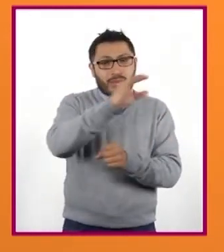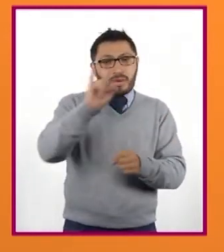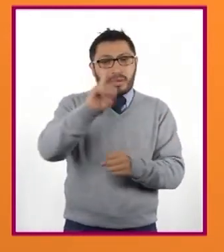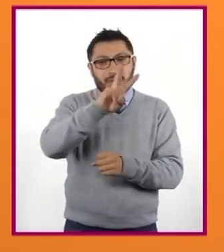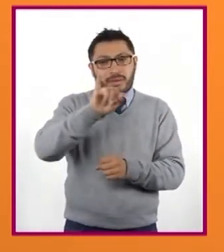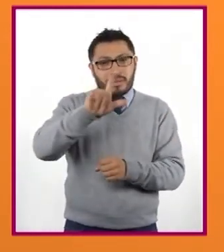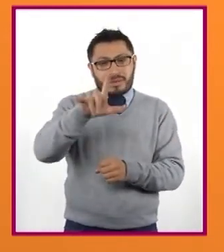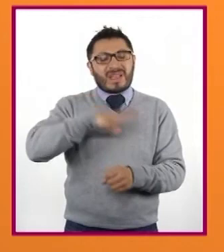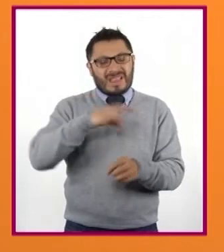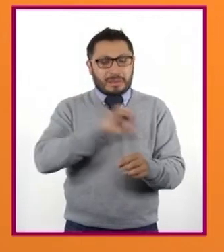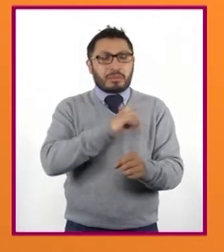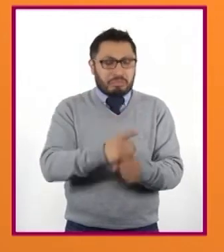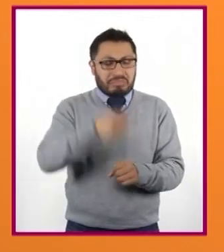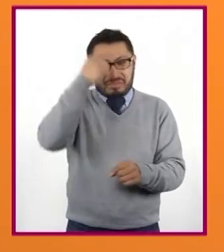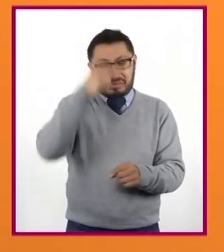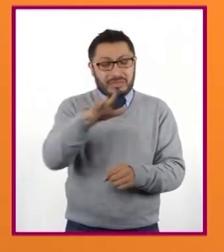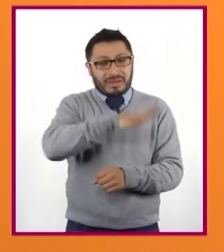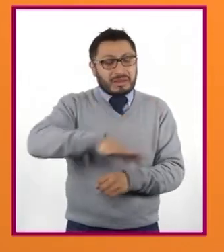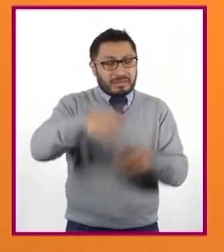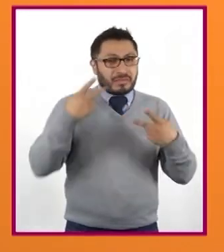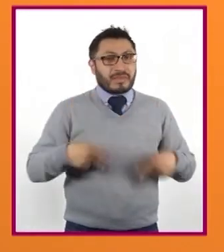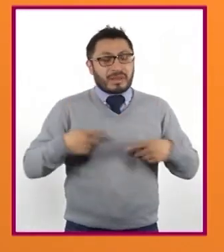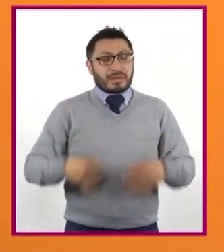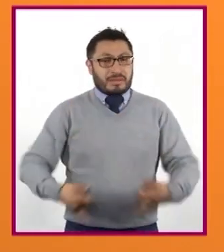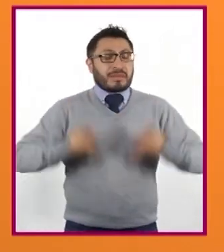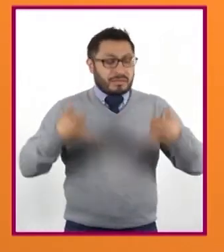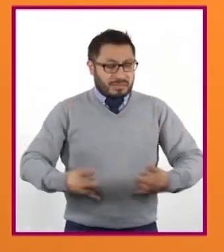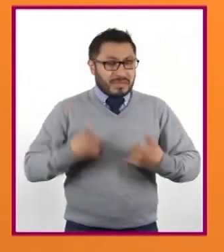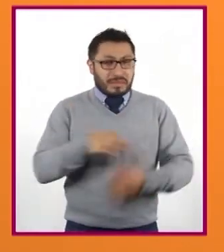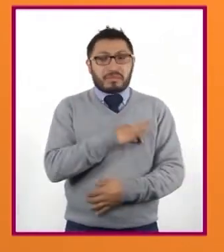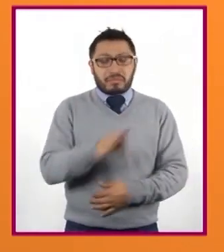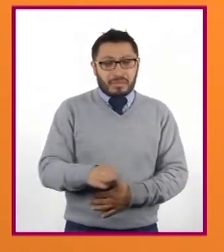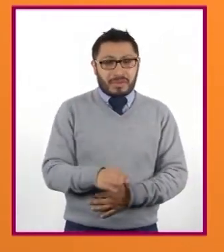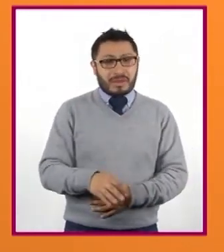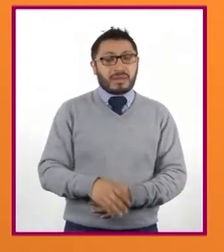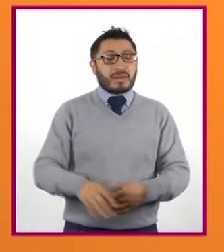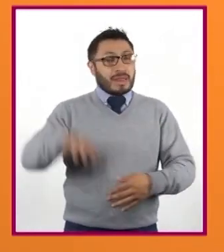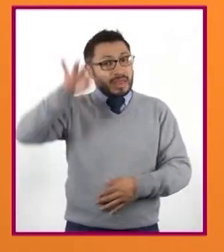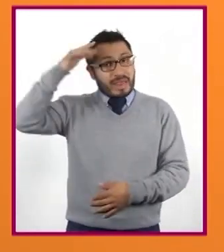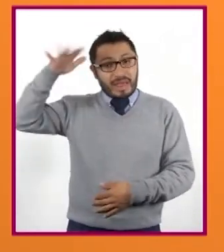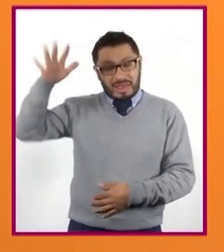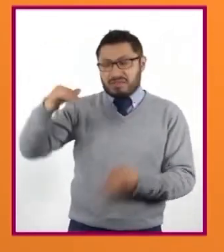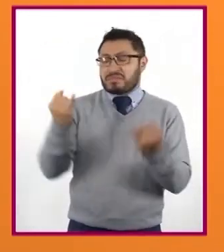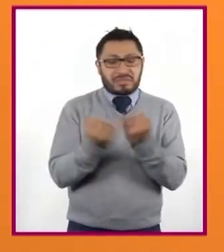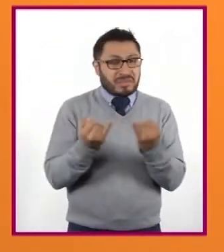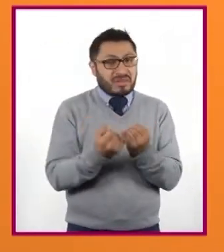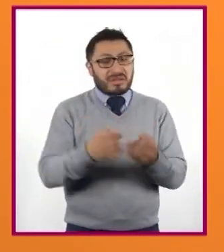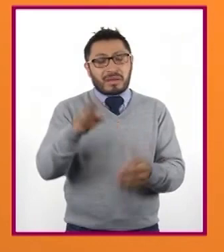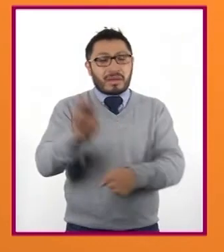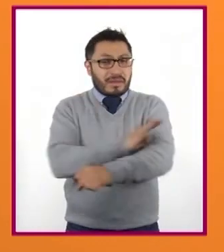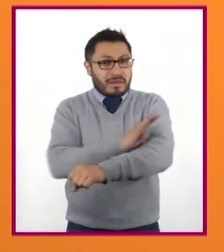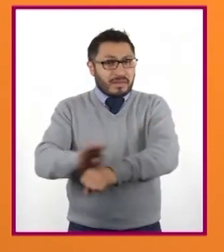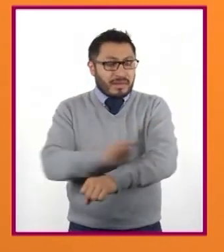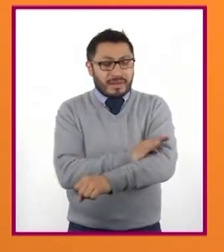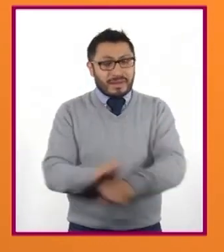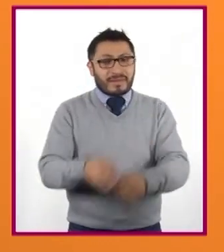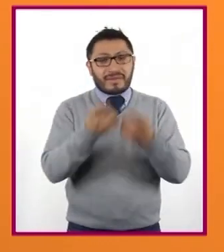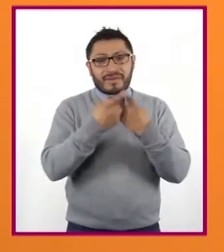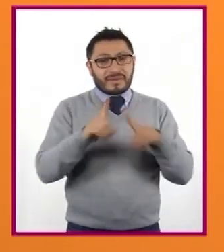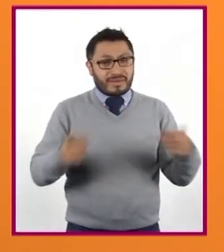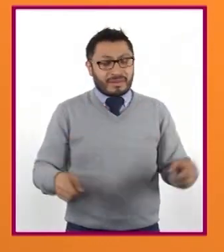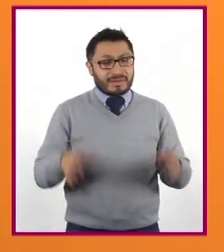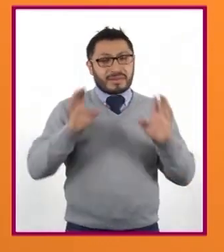es una alternativa que tienen las y los adolescentes, las y los adultos para favorecer el desarrollo de